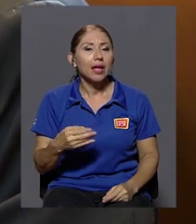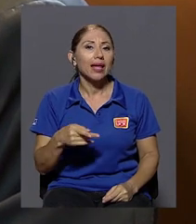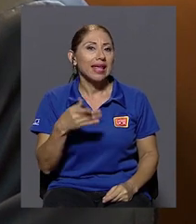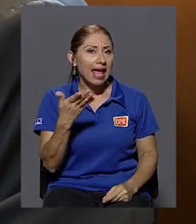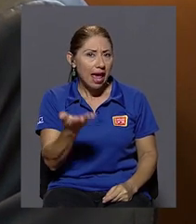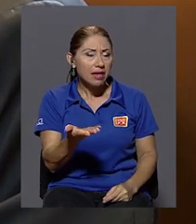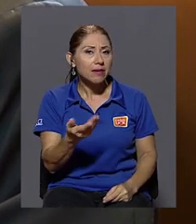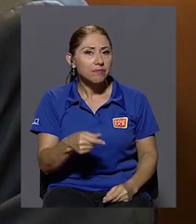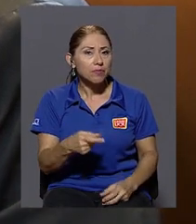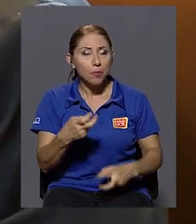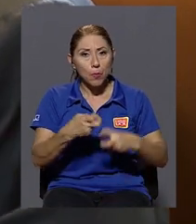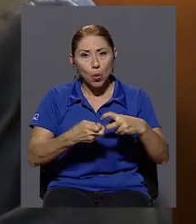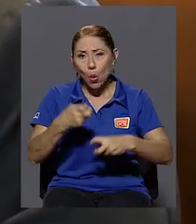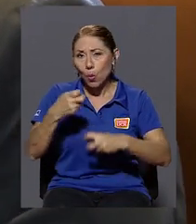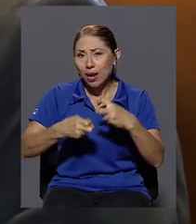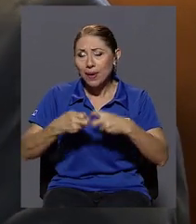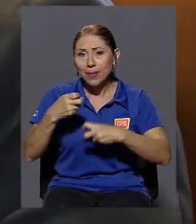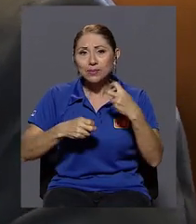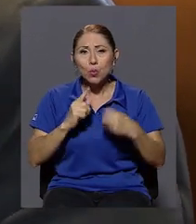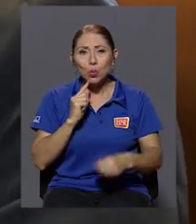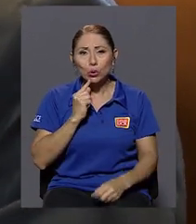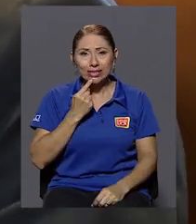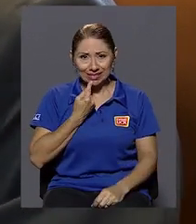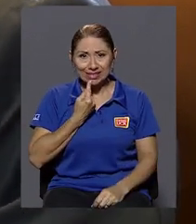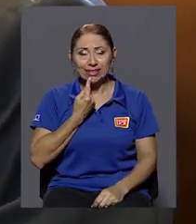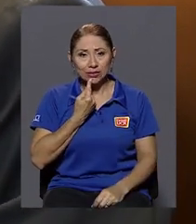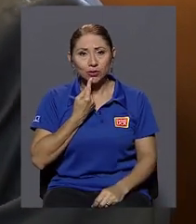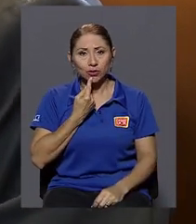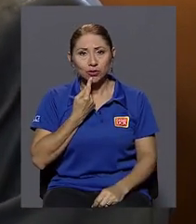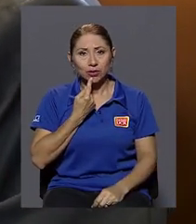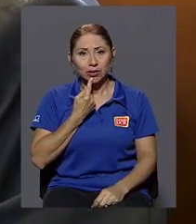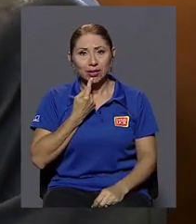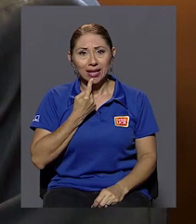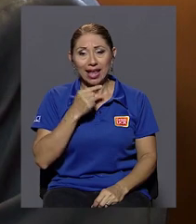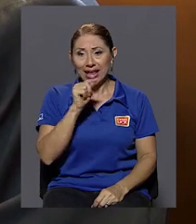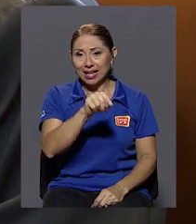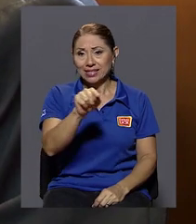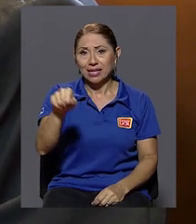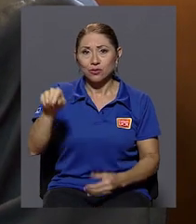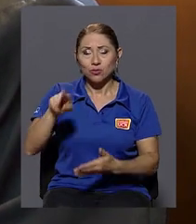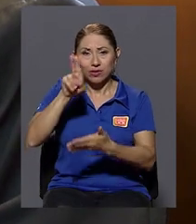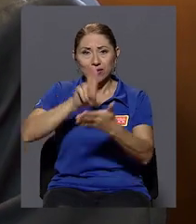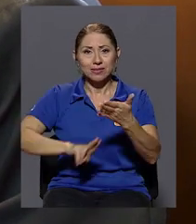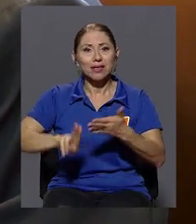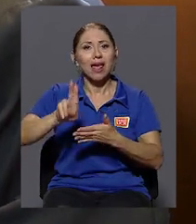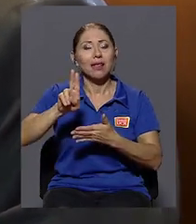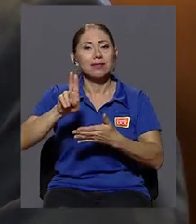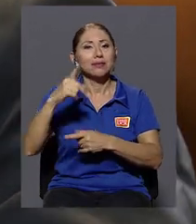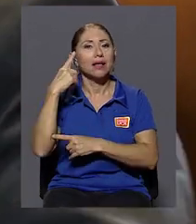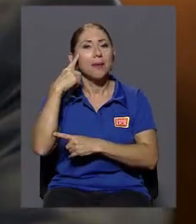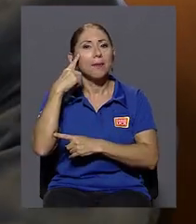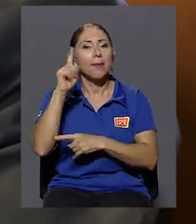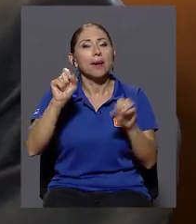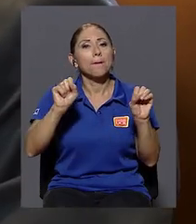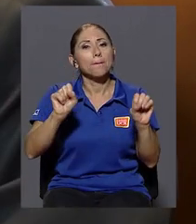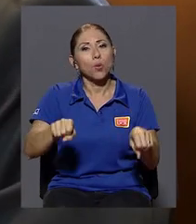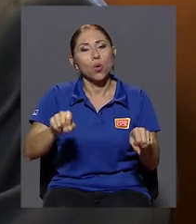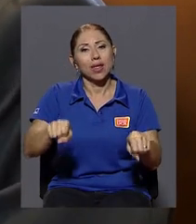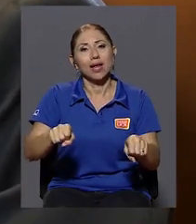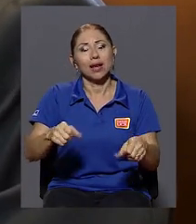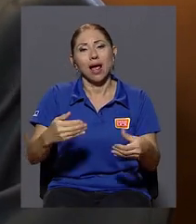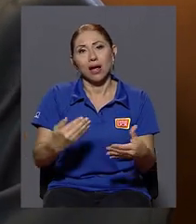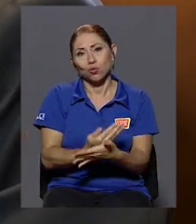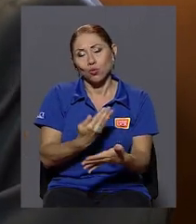hay problemas muy serios que existen en estas universidades para poder